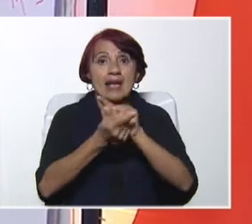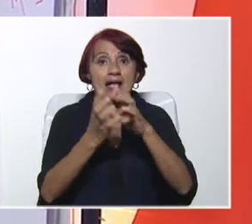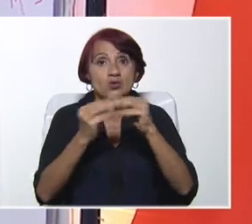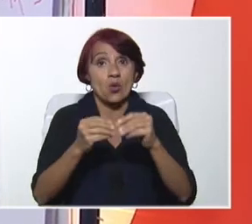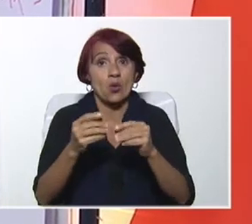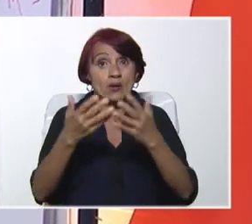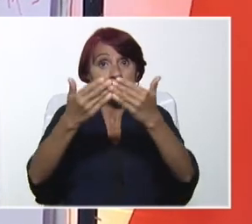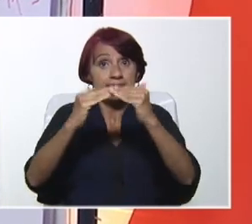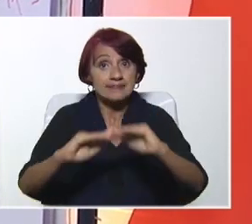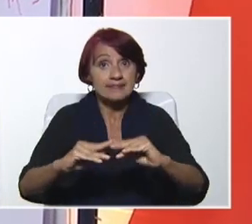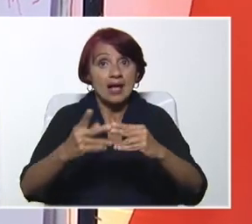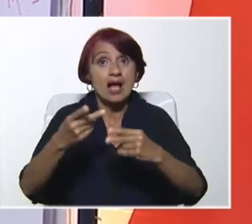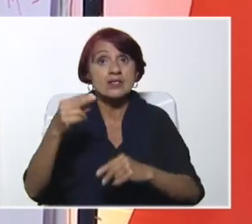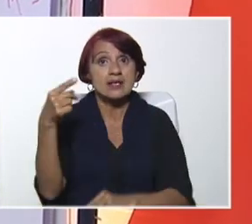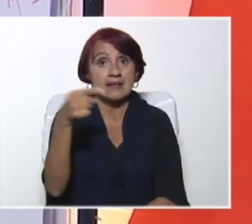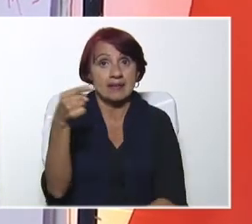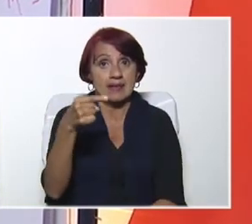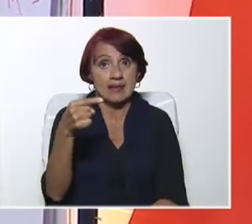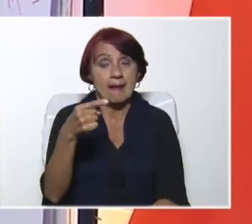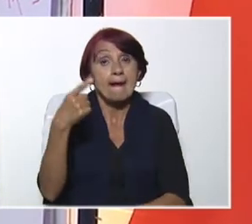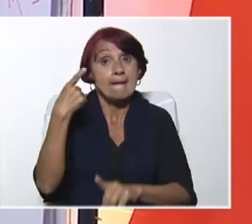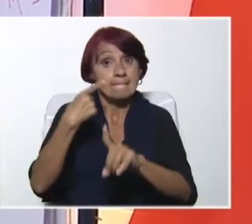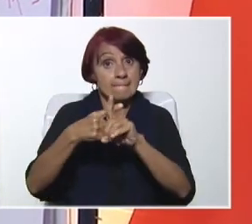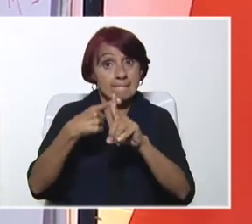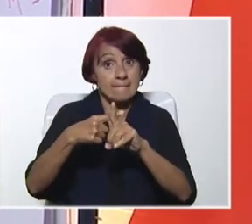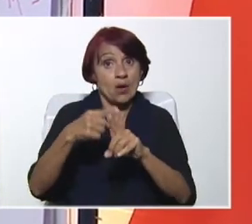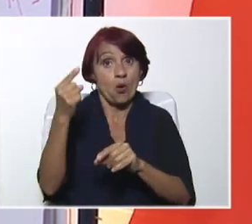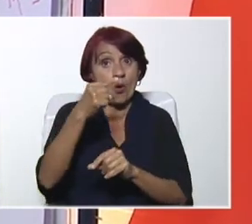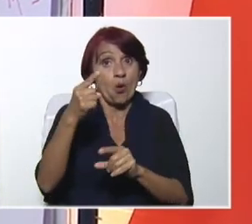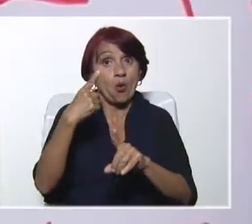negativo. Menos q de x,